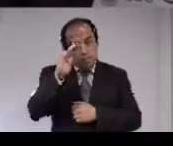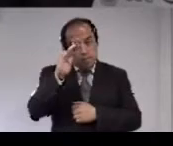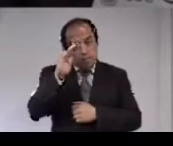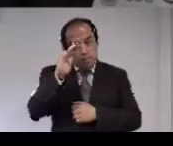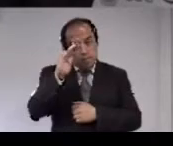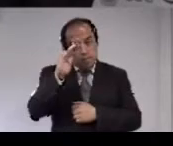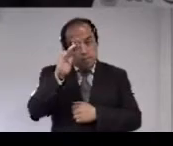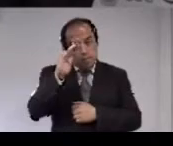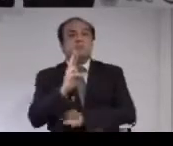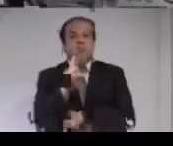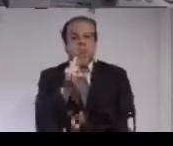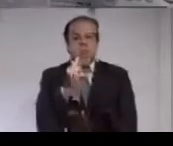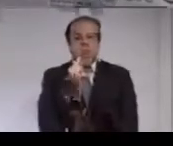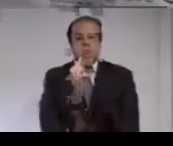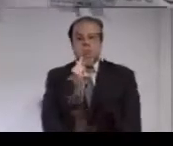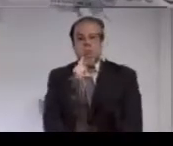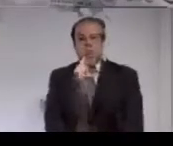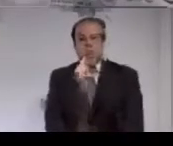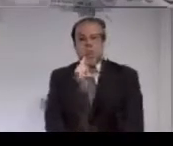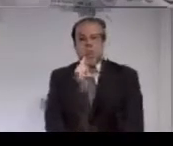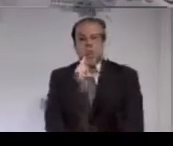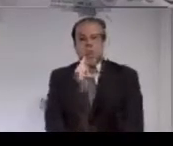podría haber resultados.